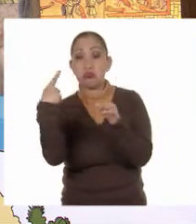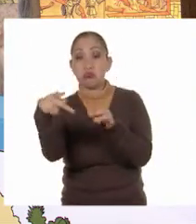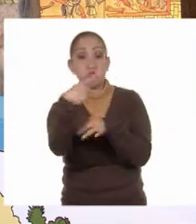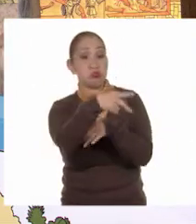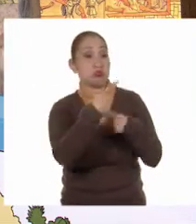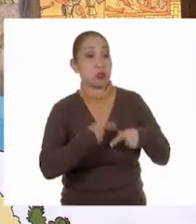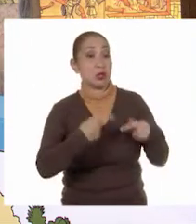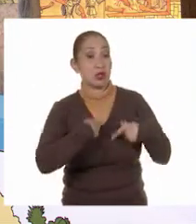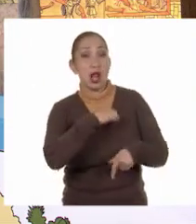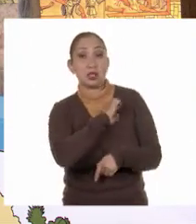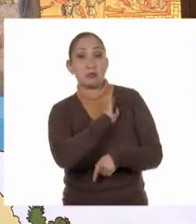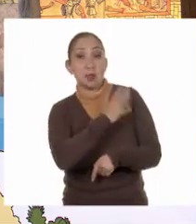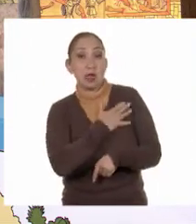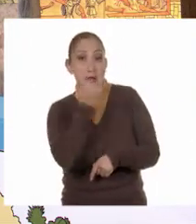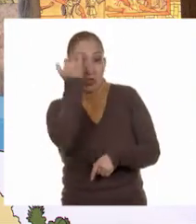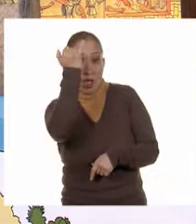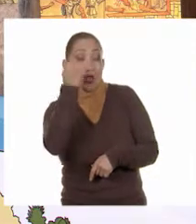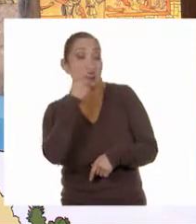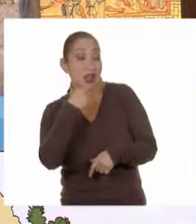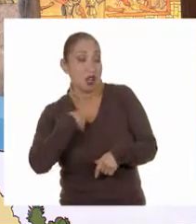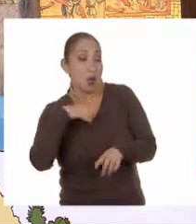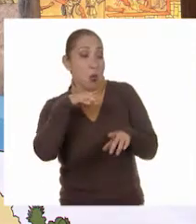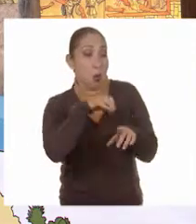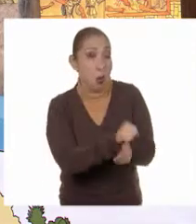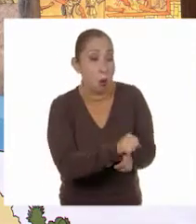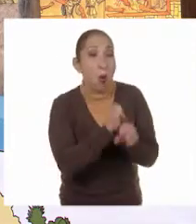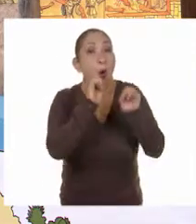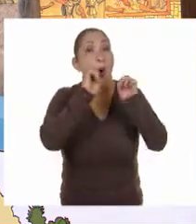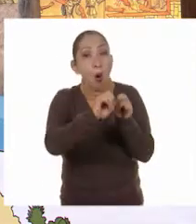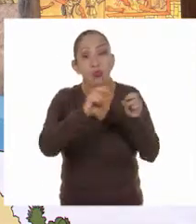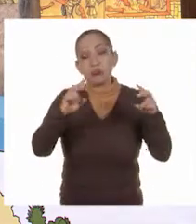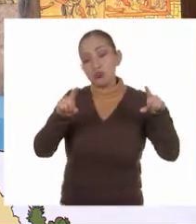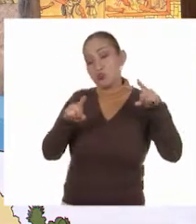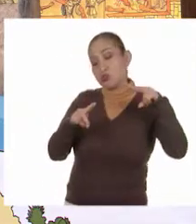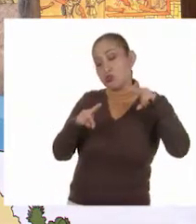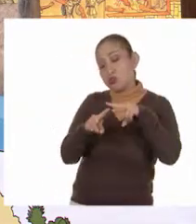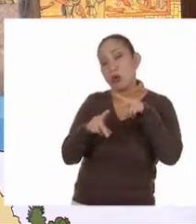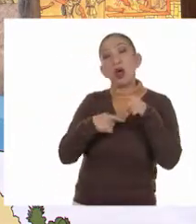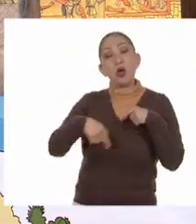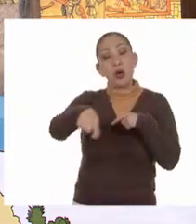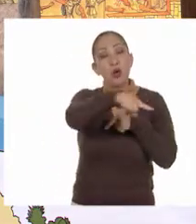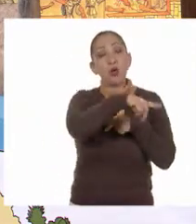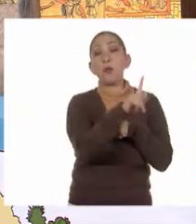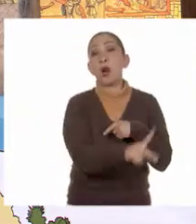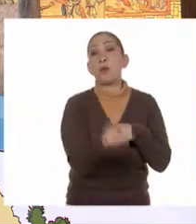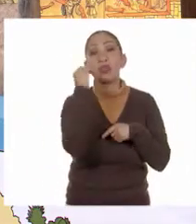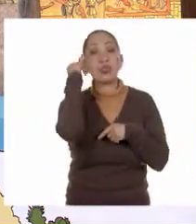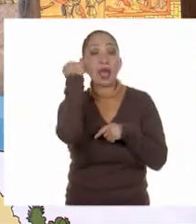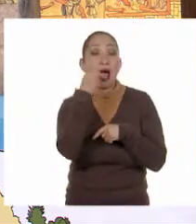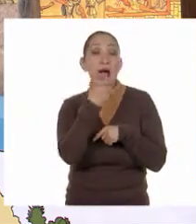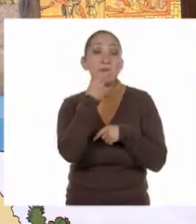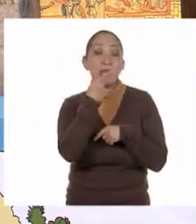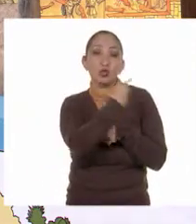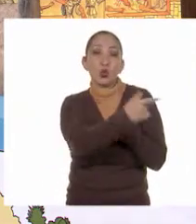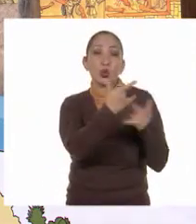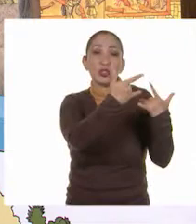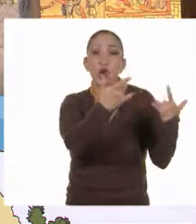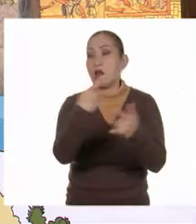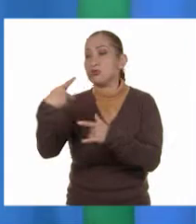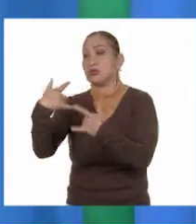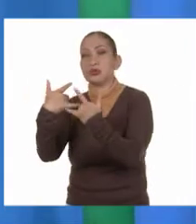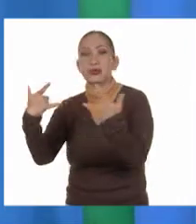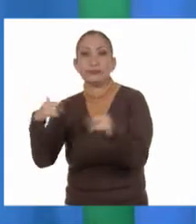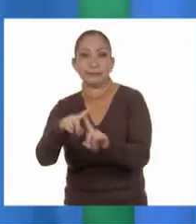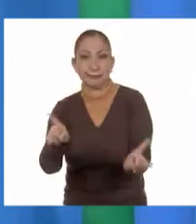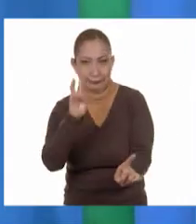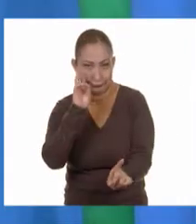los españoles, que se decían conquistadores, o bien desde el punto de vista de los pueblos vencidos, que llamaban invasores a los españoles.